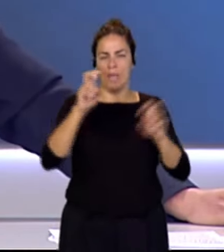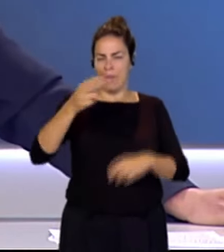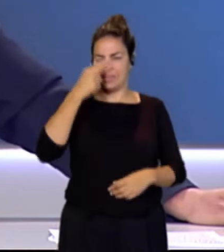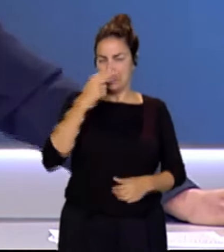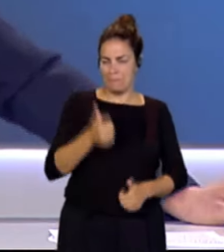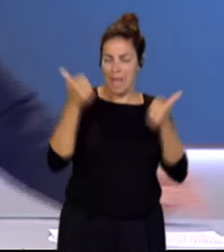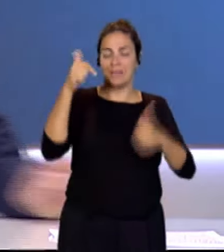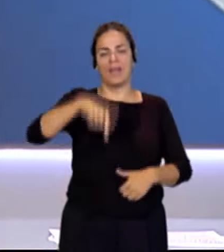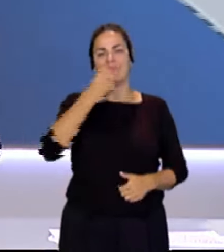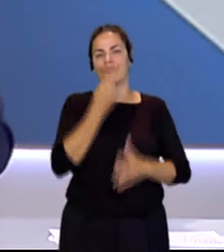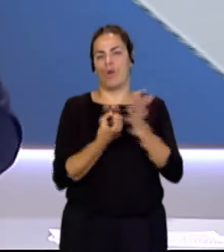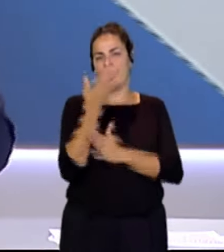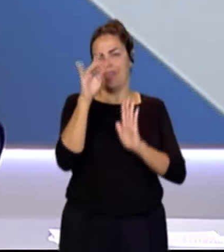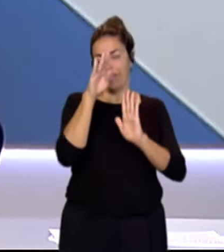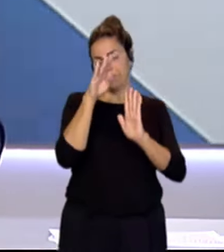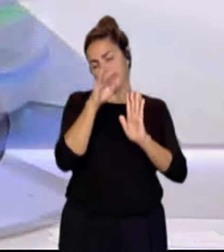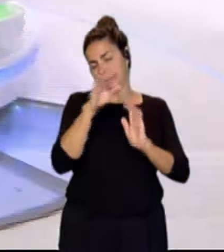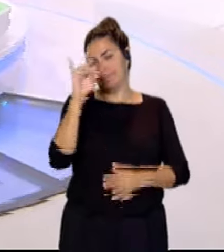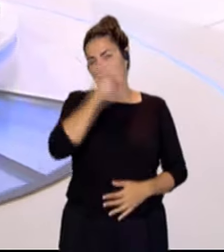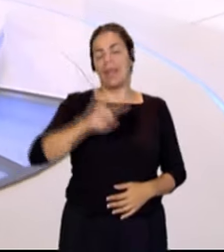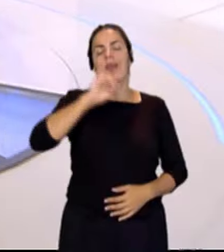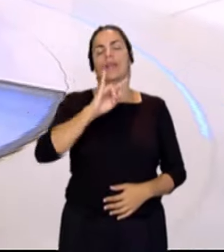en Buenos días Canarias hasta ahora